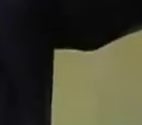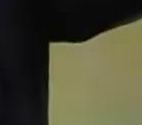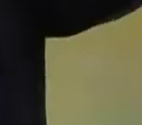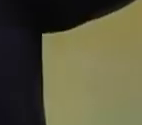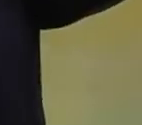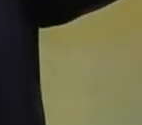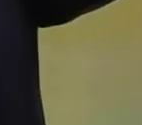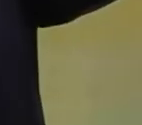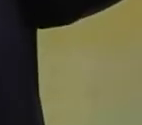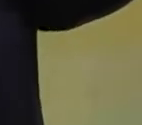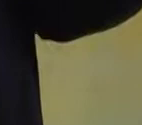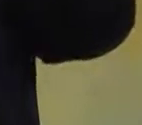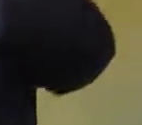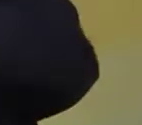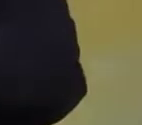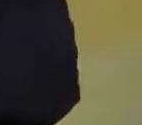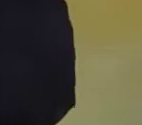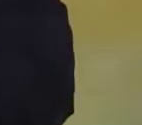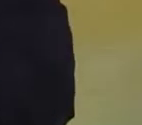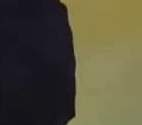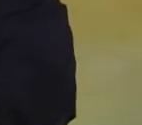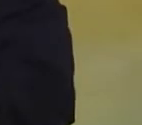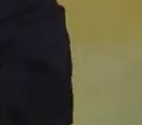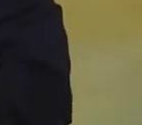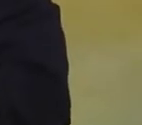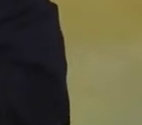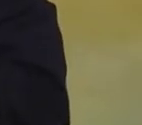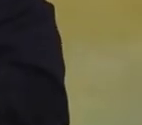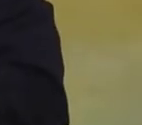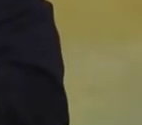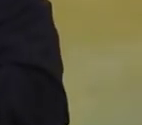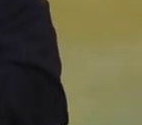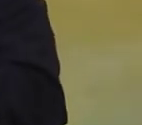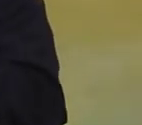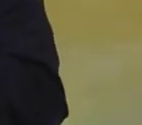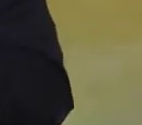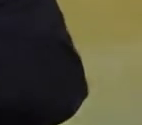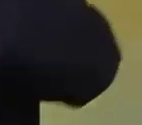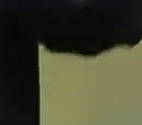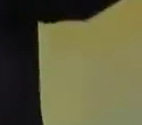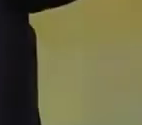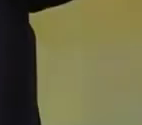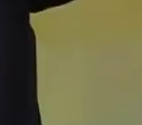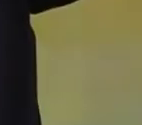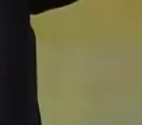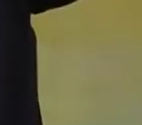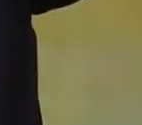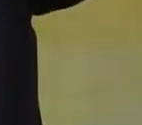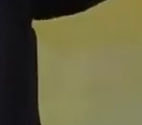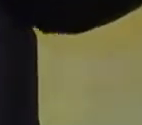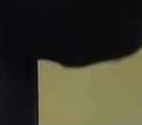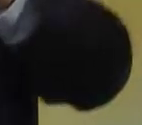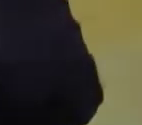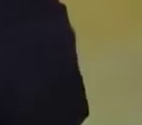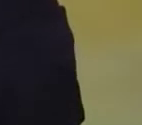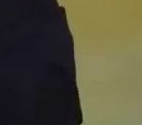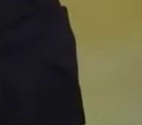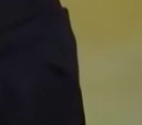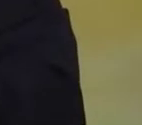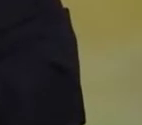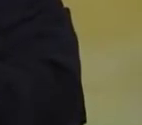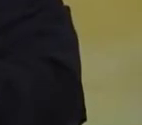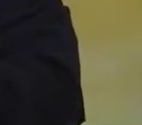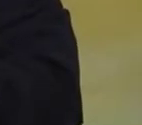boca ananías levantaba su mirada Esteban levantaba su mirada Gracias mi pastor Gracias señor veo los